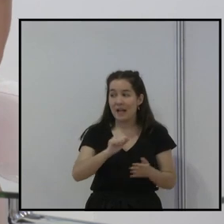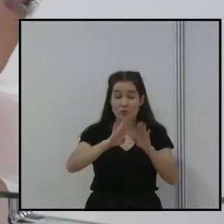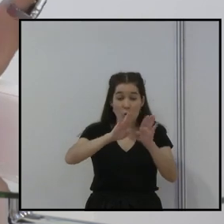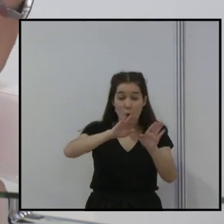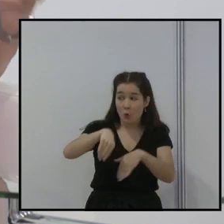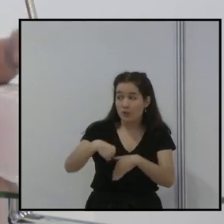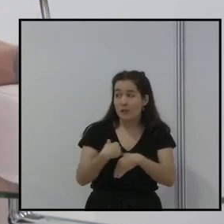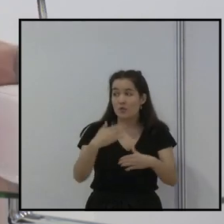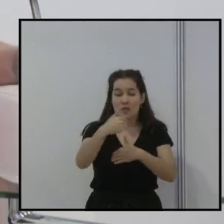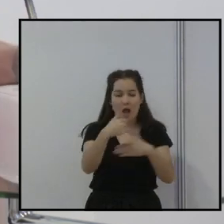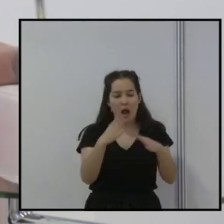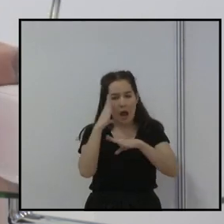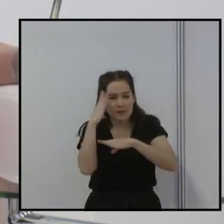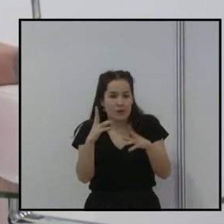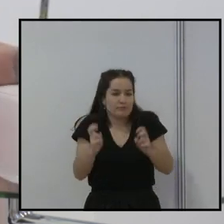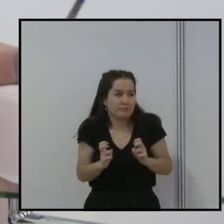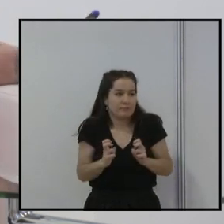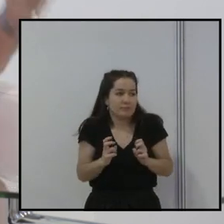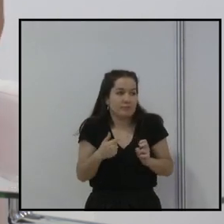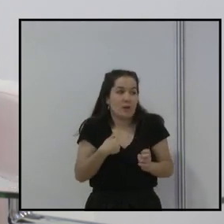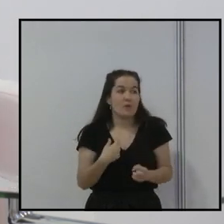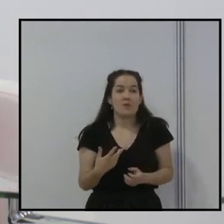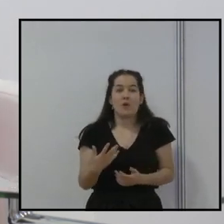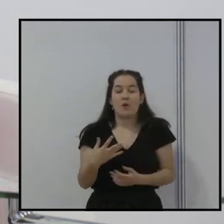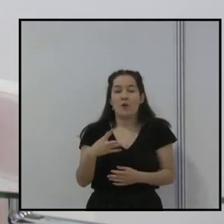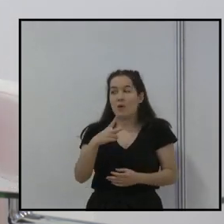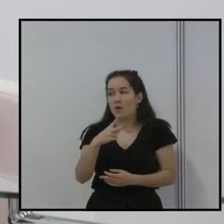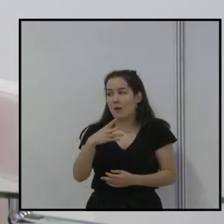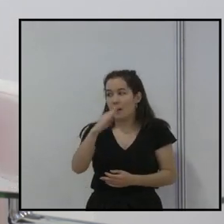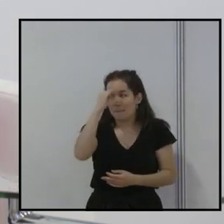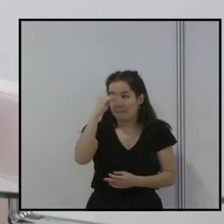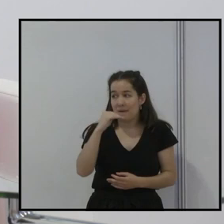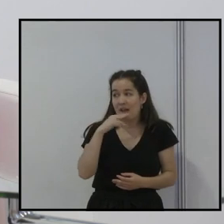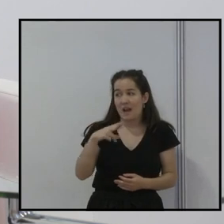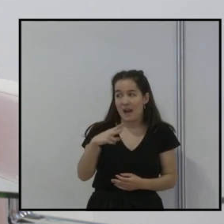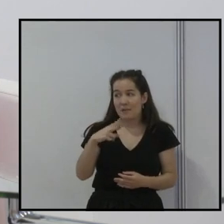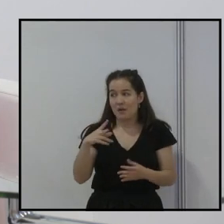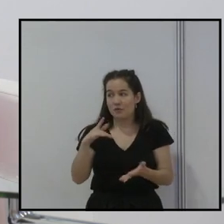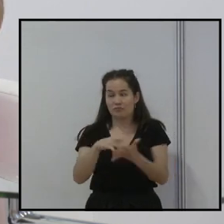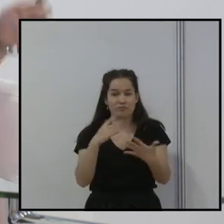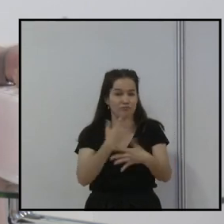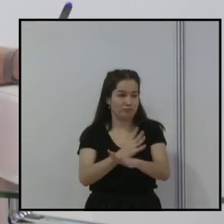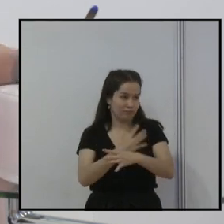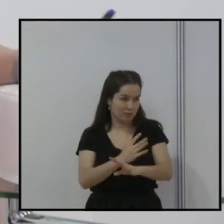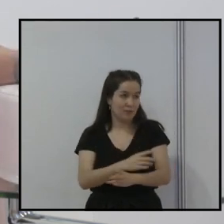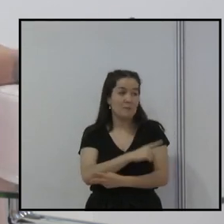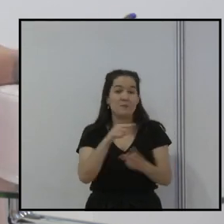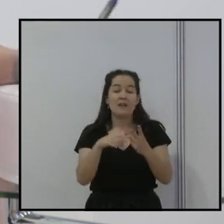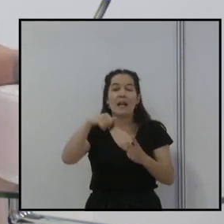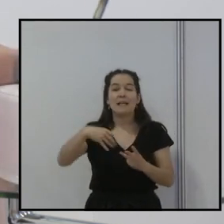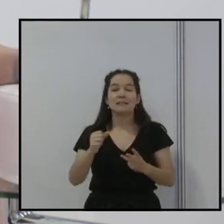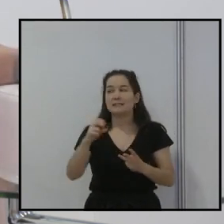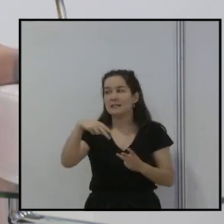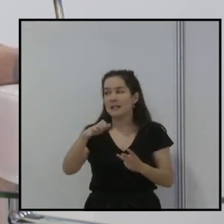habitación. Parece ser que su padre y su hermano la violaron de niña. Y luego es el caso de Janet Frame. Y Janet Frame es una,